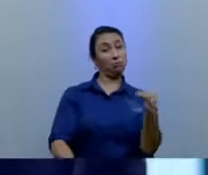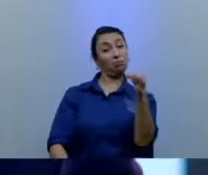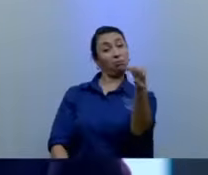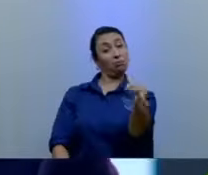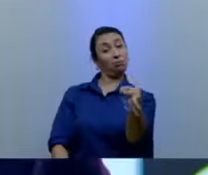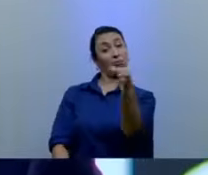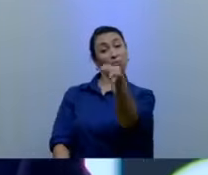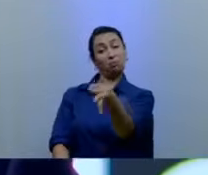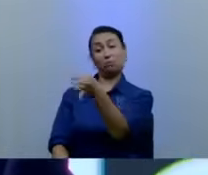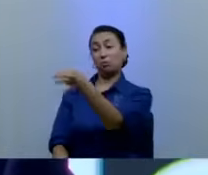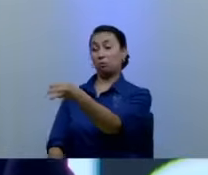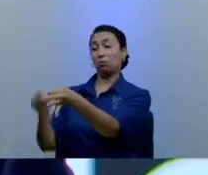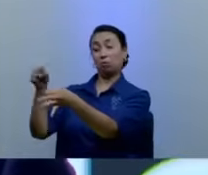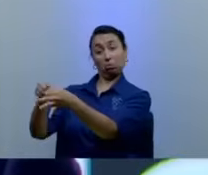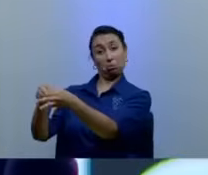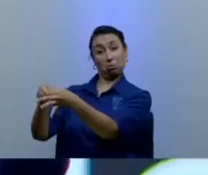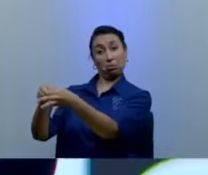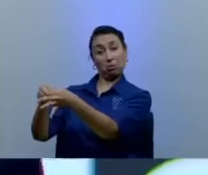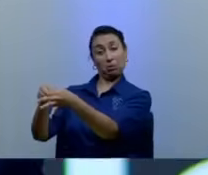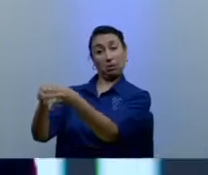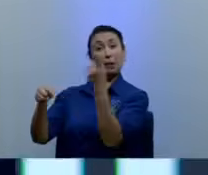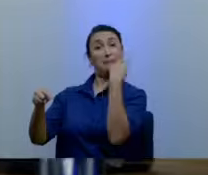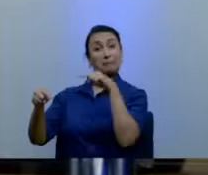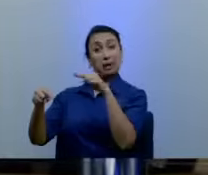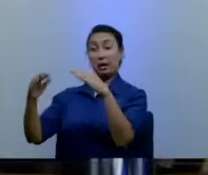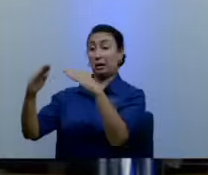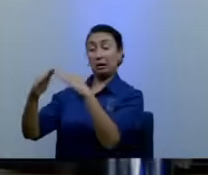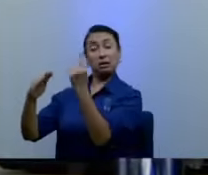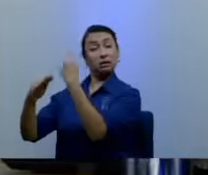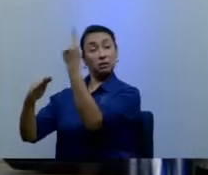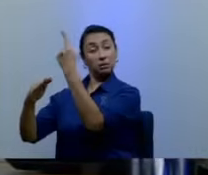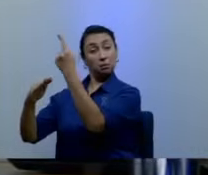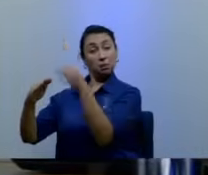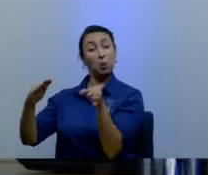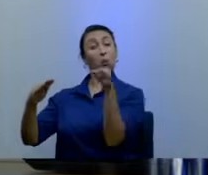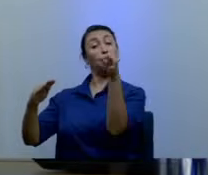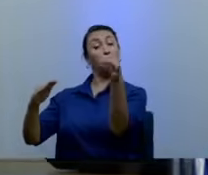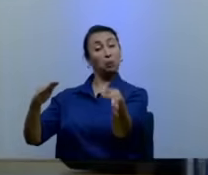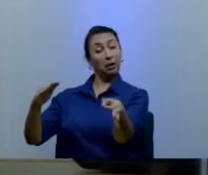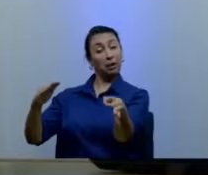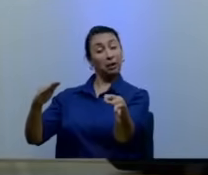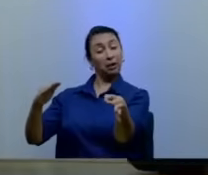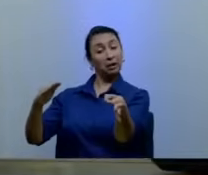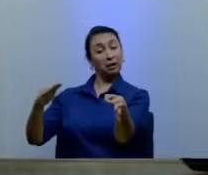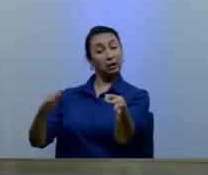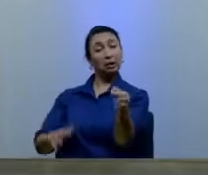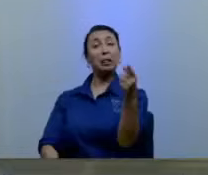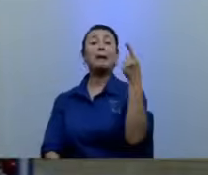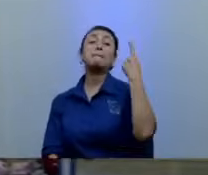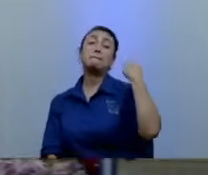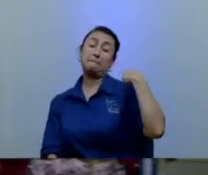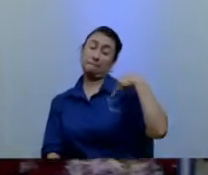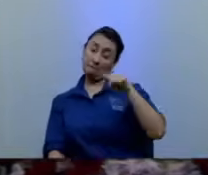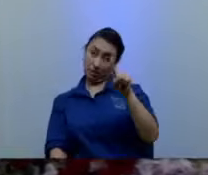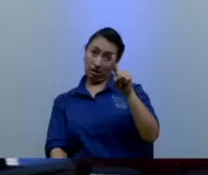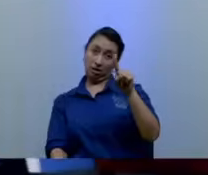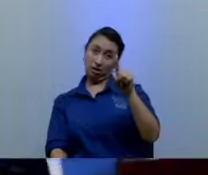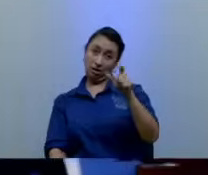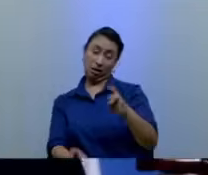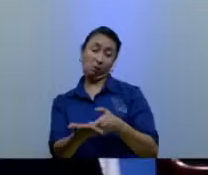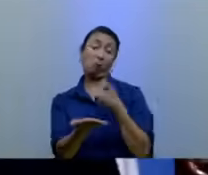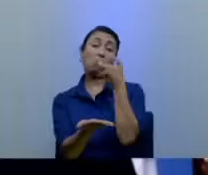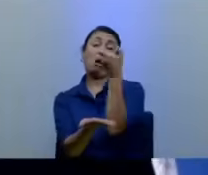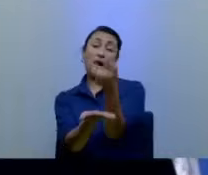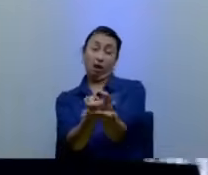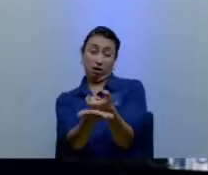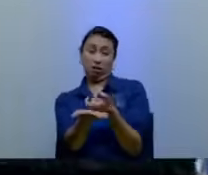moneda para el templo. Tenían diferentes tipos de monedas. Tenían una moneda que tenía el